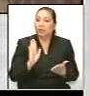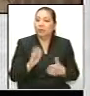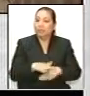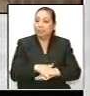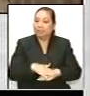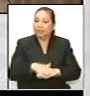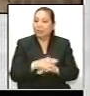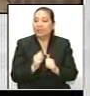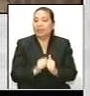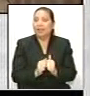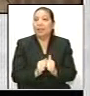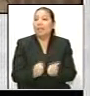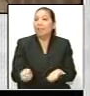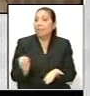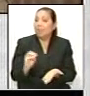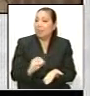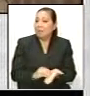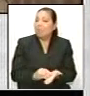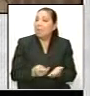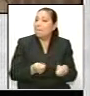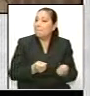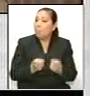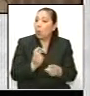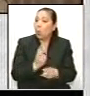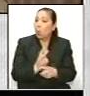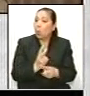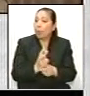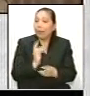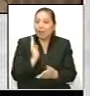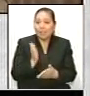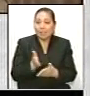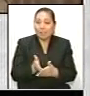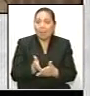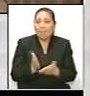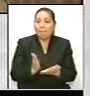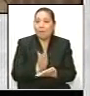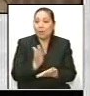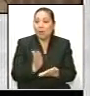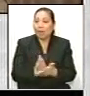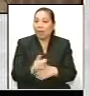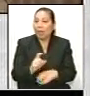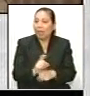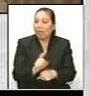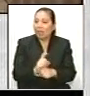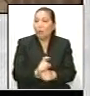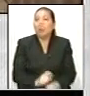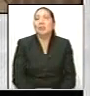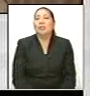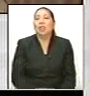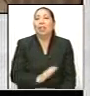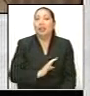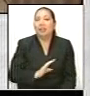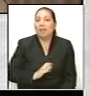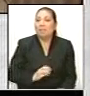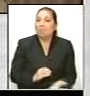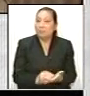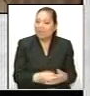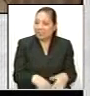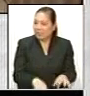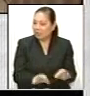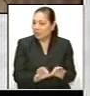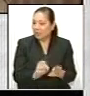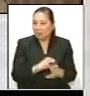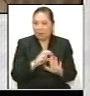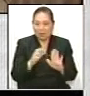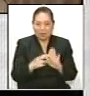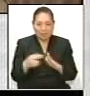gestión, además de los mecanismos de prevención y solución de conflictos en el sector educación, la ejecución y priorización de